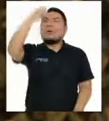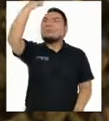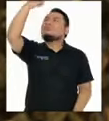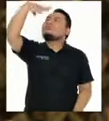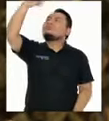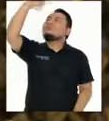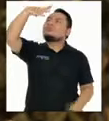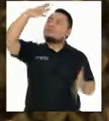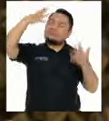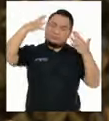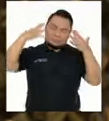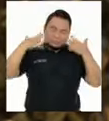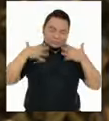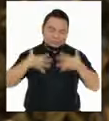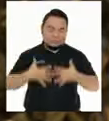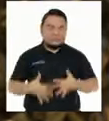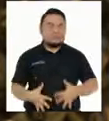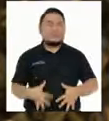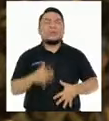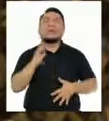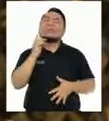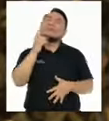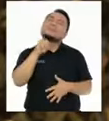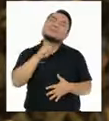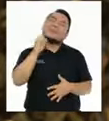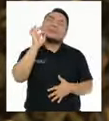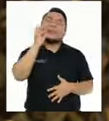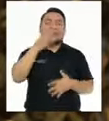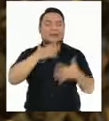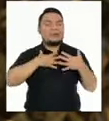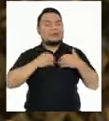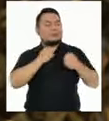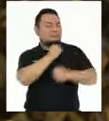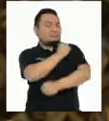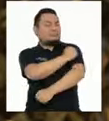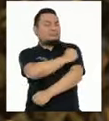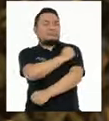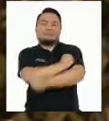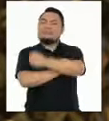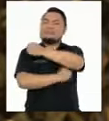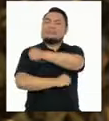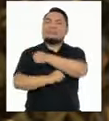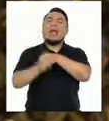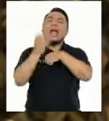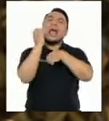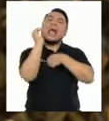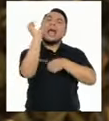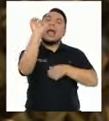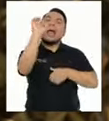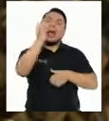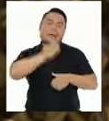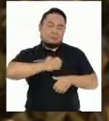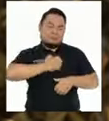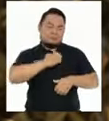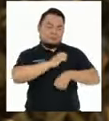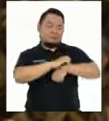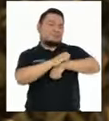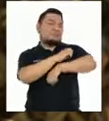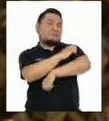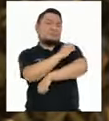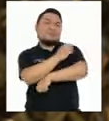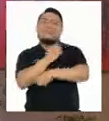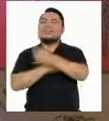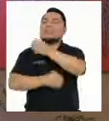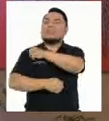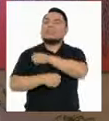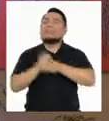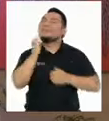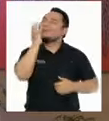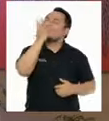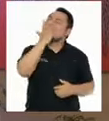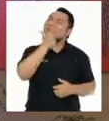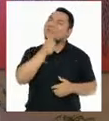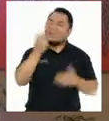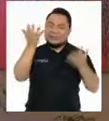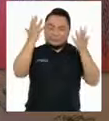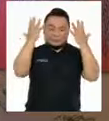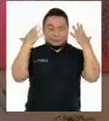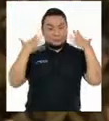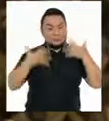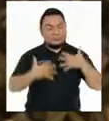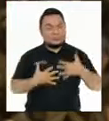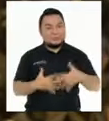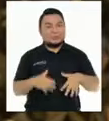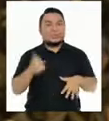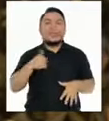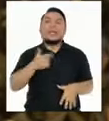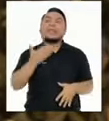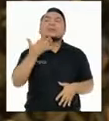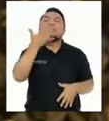mi cuerpecito de media y rascarme con el jabón para quedar limpio y olorosito. No solo se siente